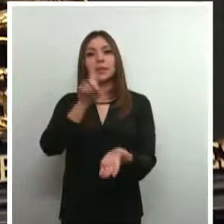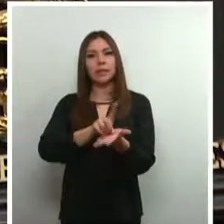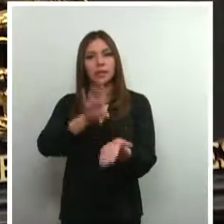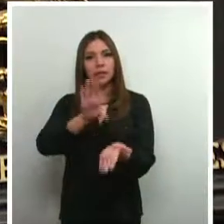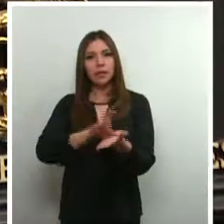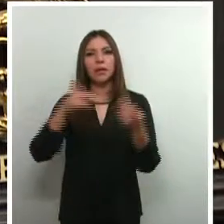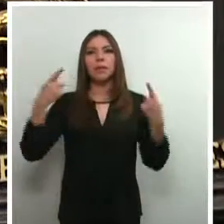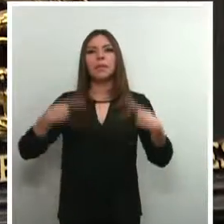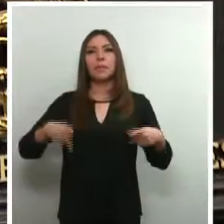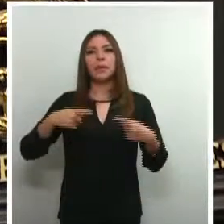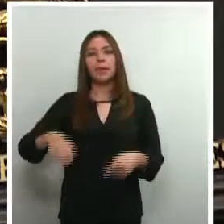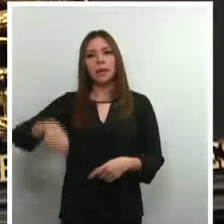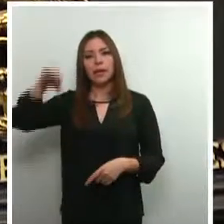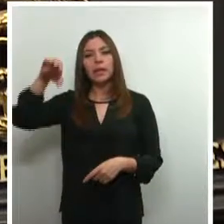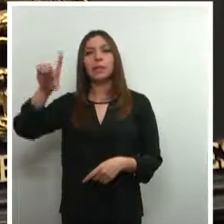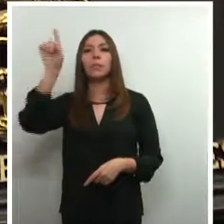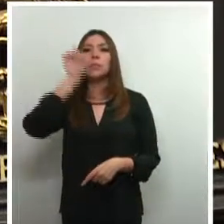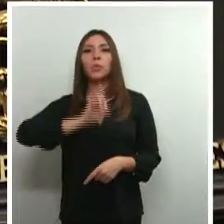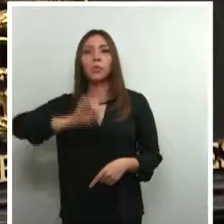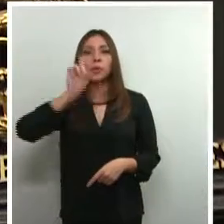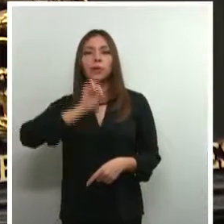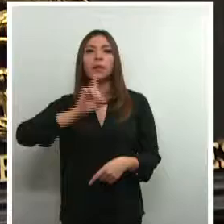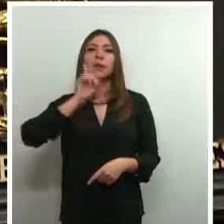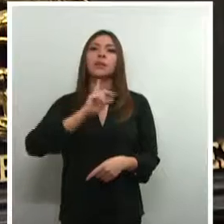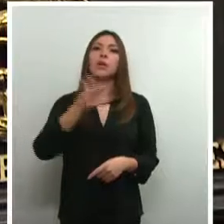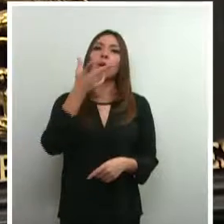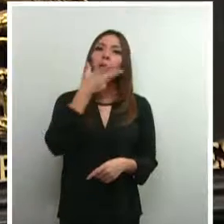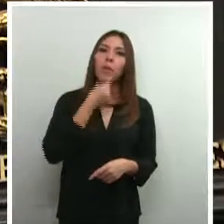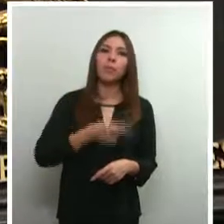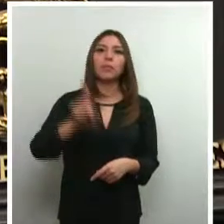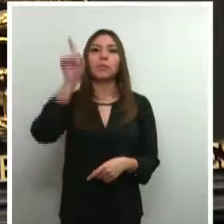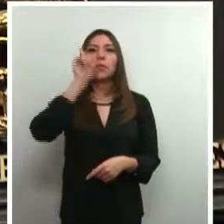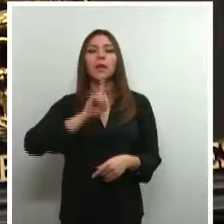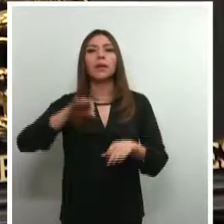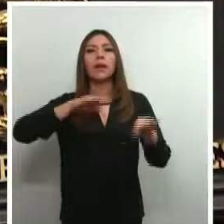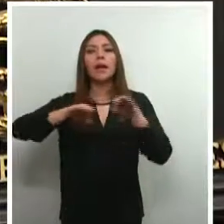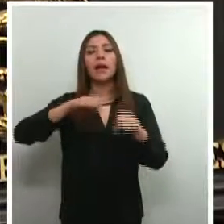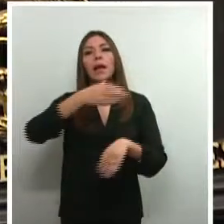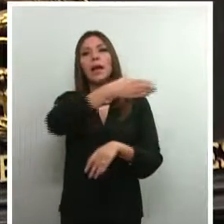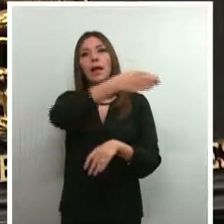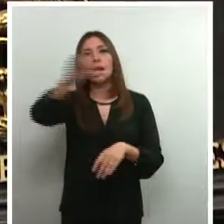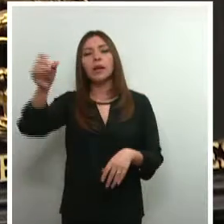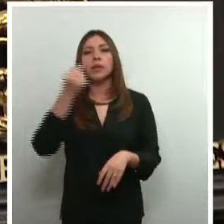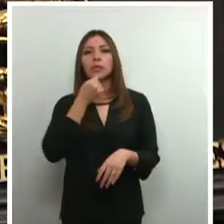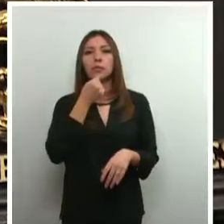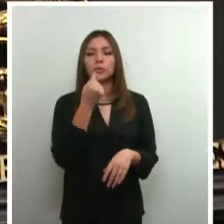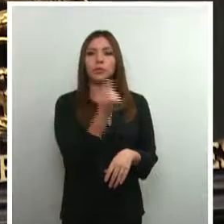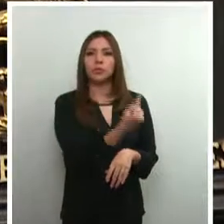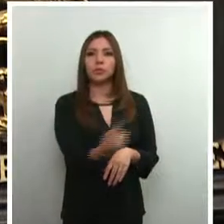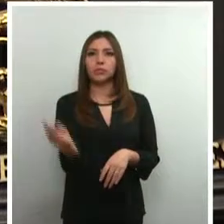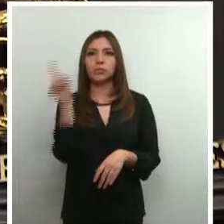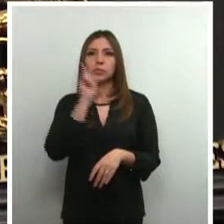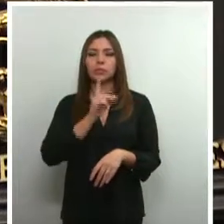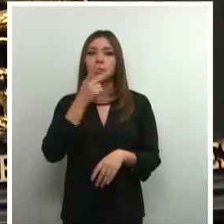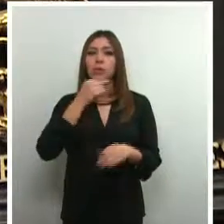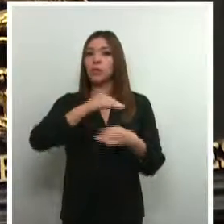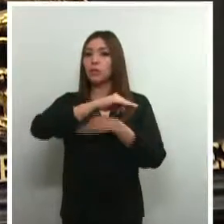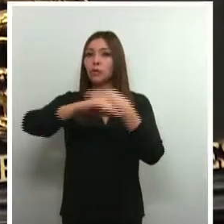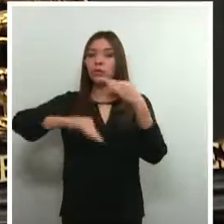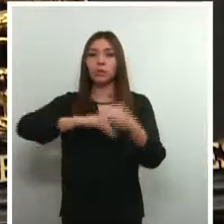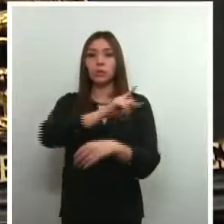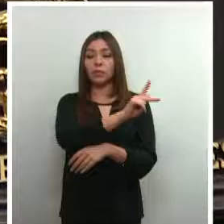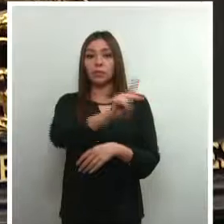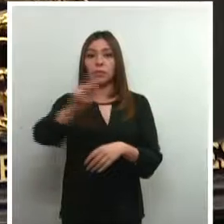los adultos mayores, las mujeres, con los hombres y mujeres del campo, con las niñas y los niños, porque todos